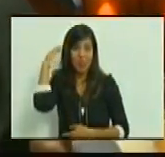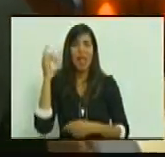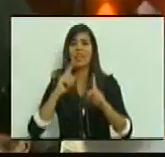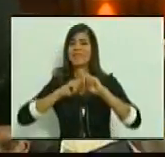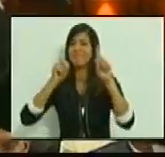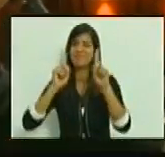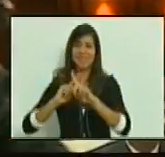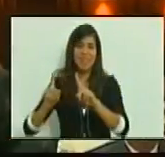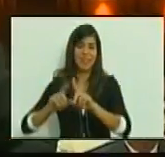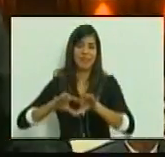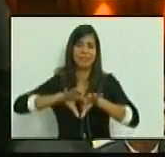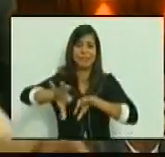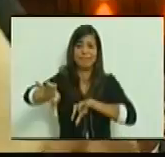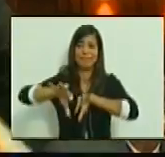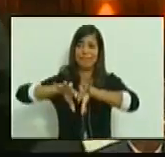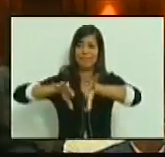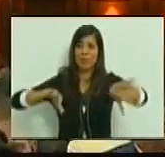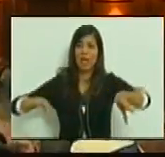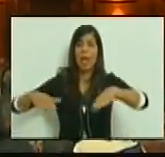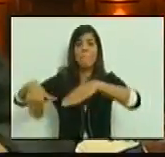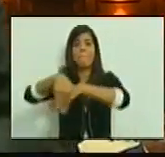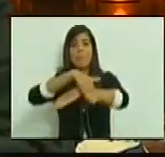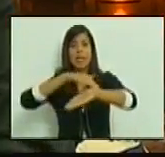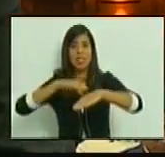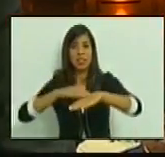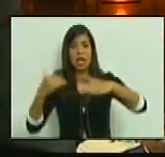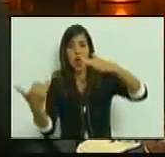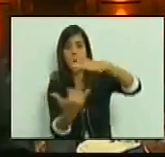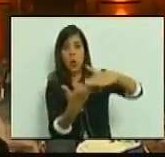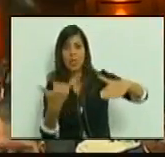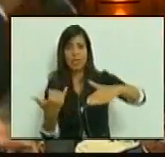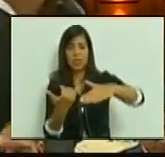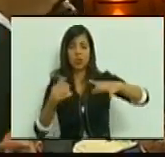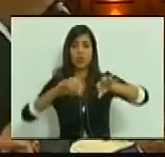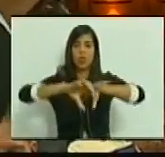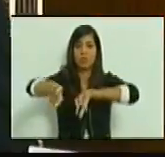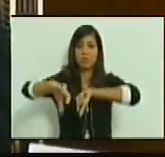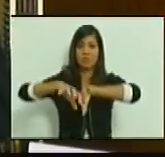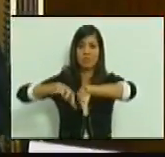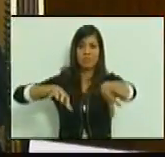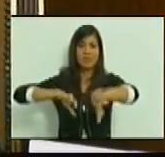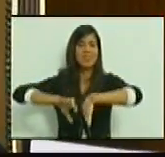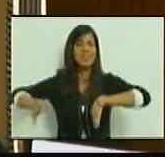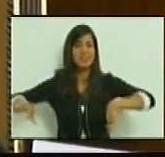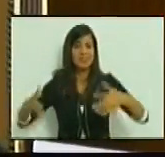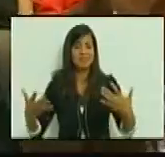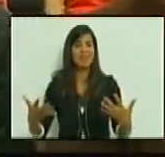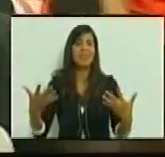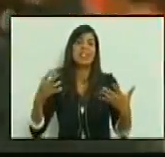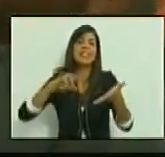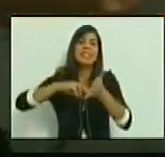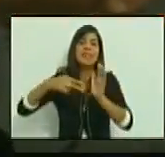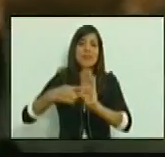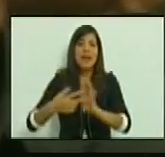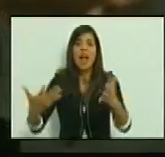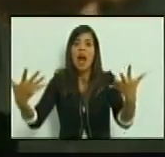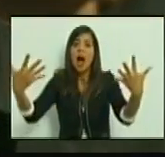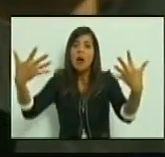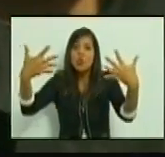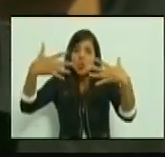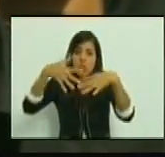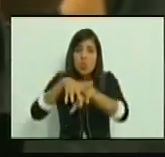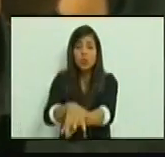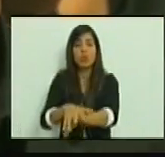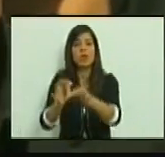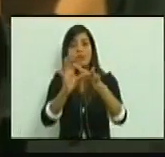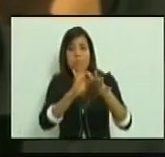distintos ministerios, instituciones, organizaciones del Estado. Se trata de integrar toda esa fuerza y por la